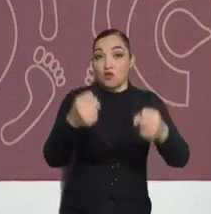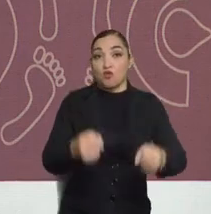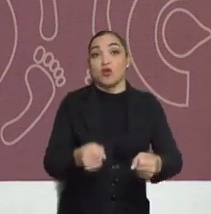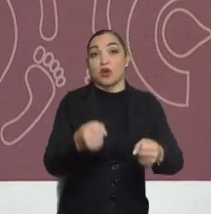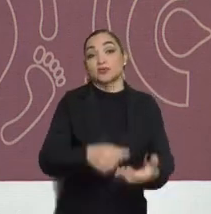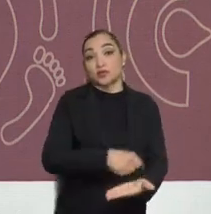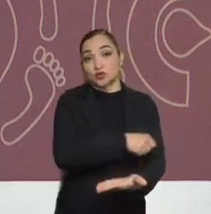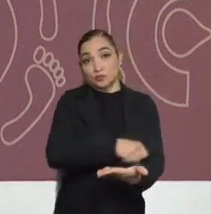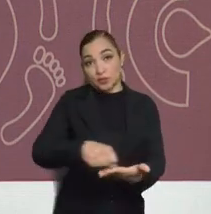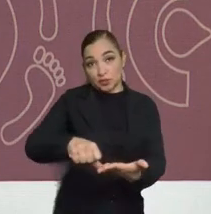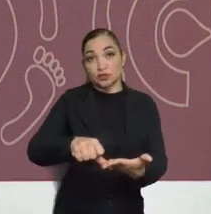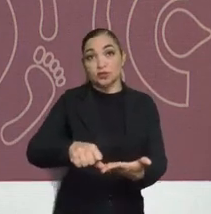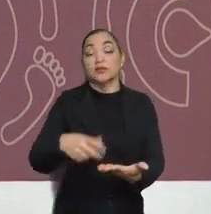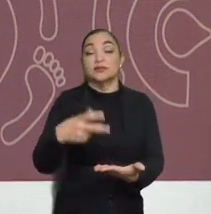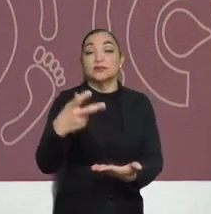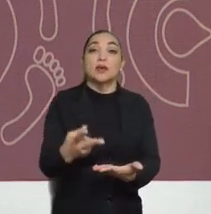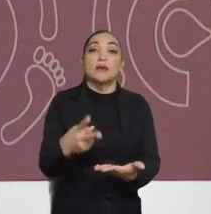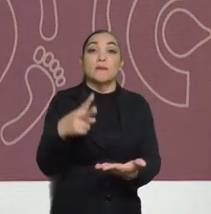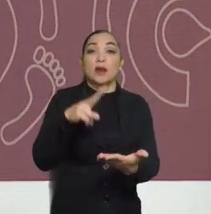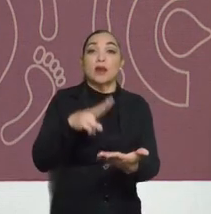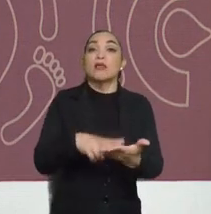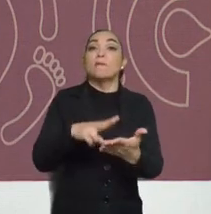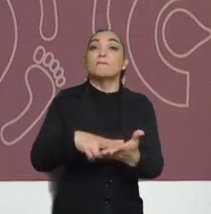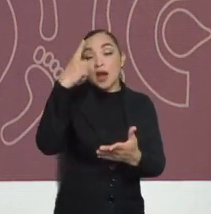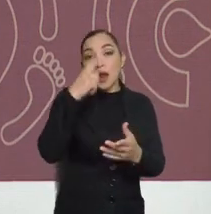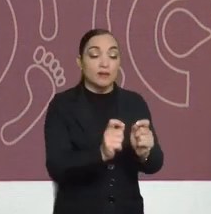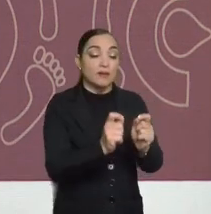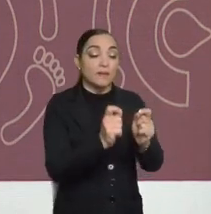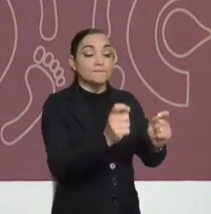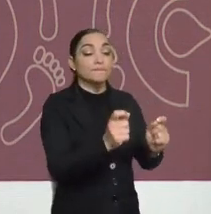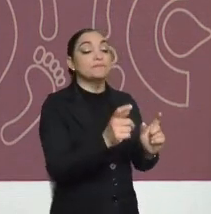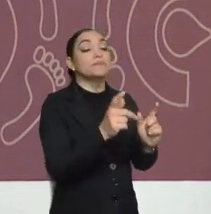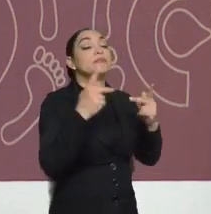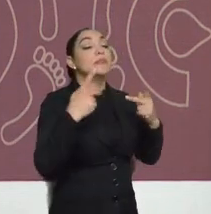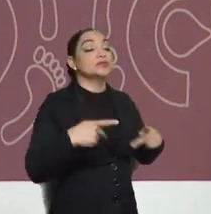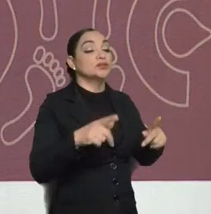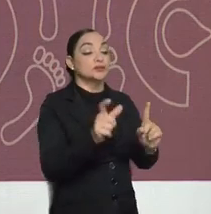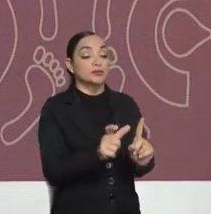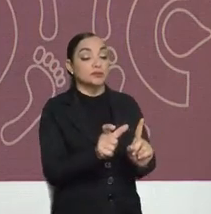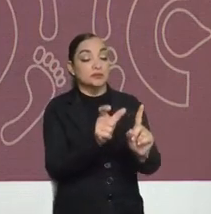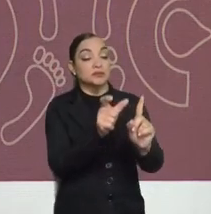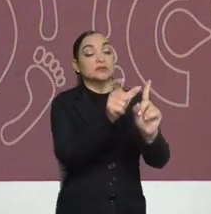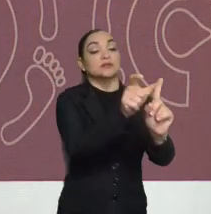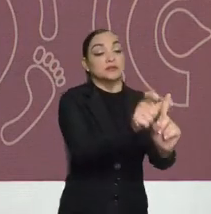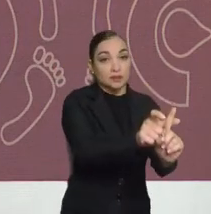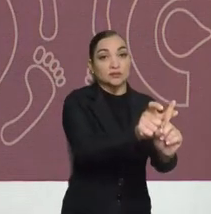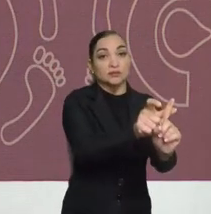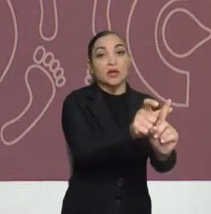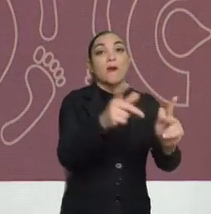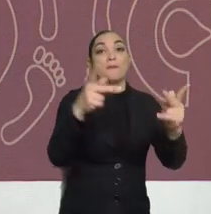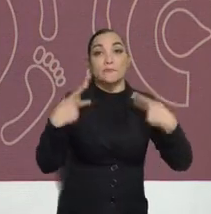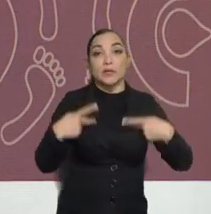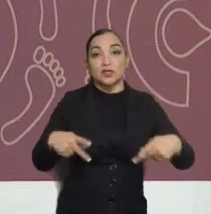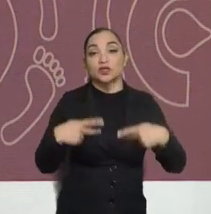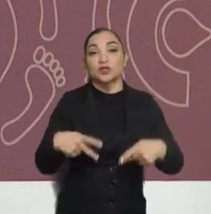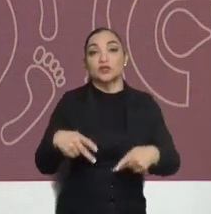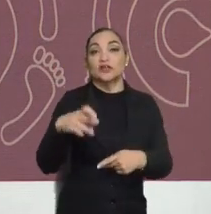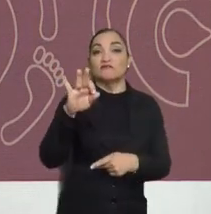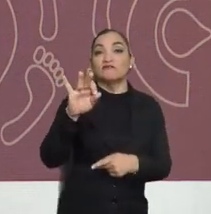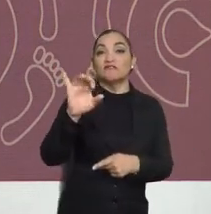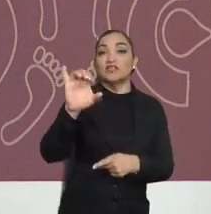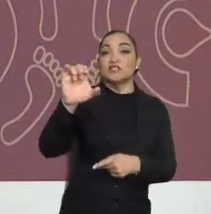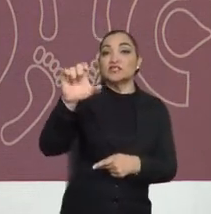válida para las personas que promovieron los amparos, personas físicas, pero de ninguna manera significa que